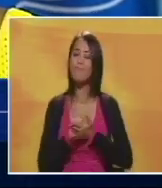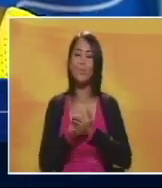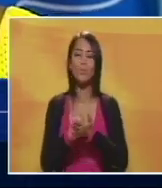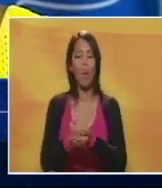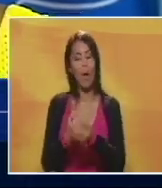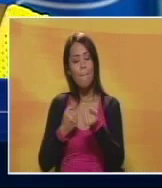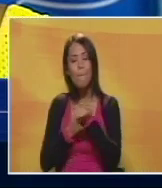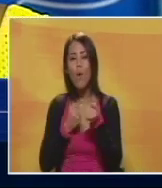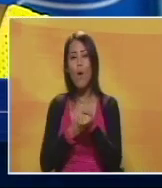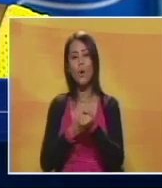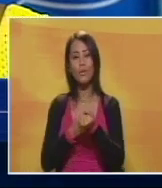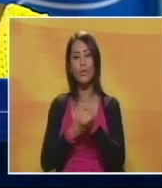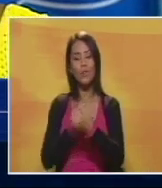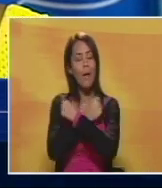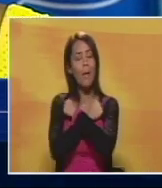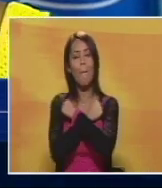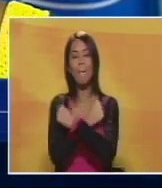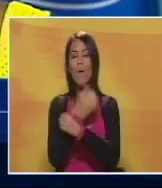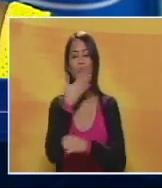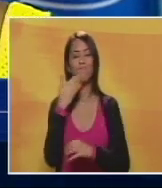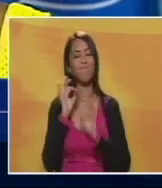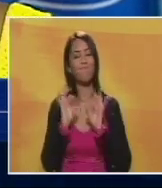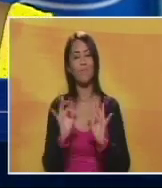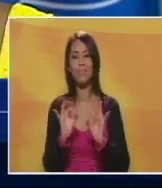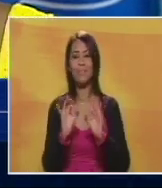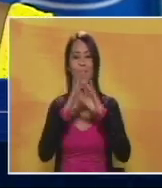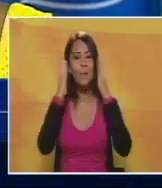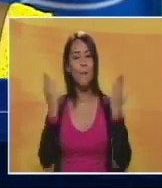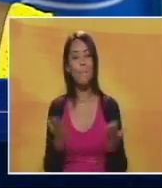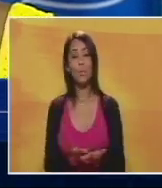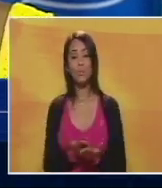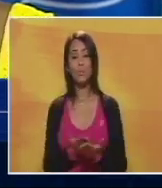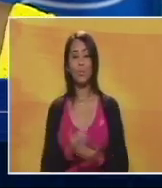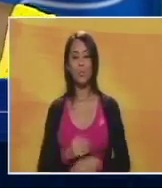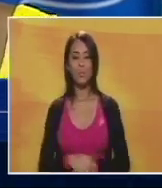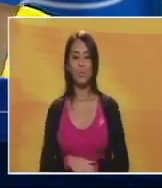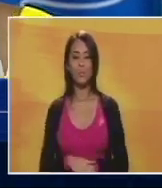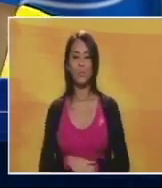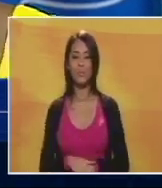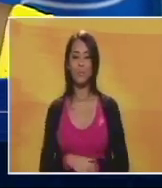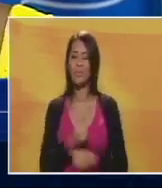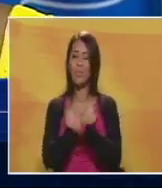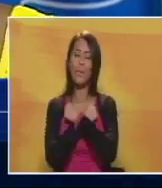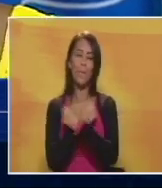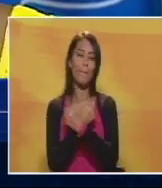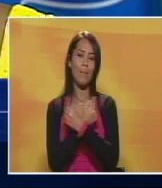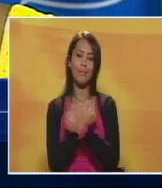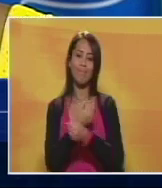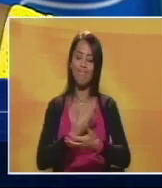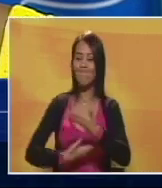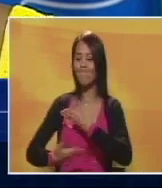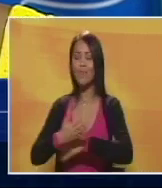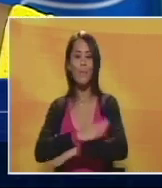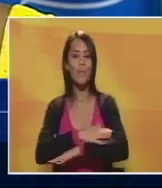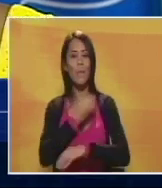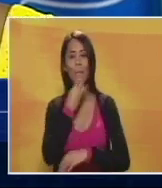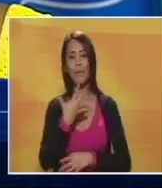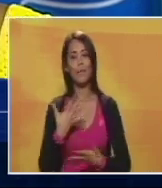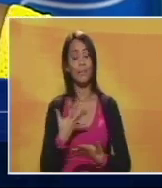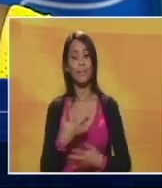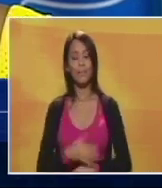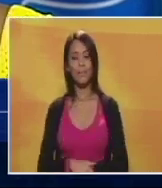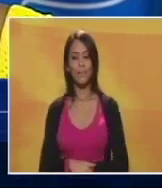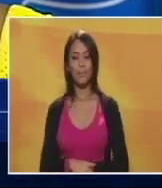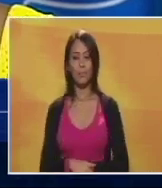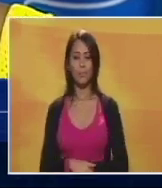me daba el mejor amor del mundo. Me trataban de la mejor manera y esto me hizo